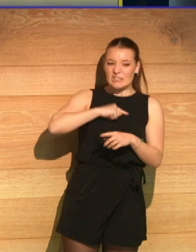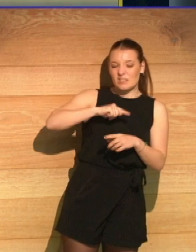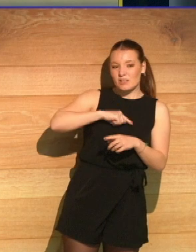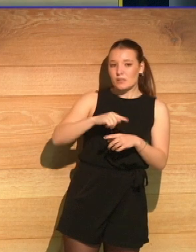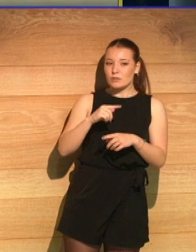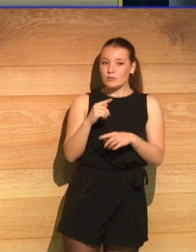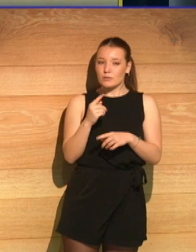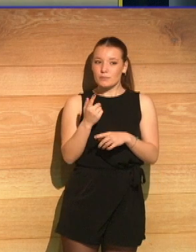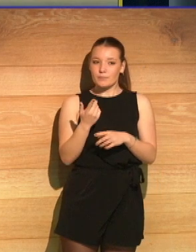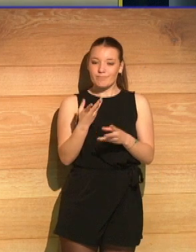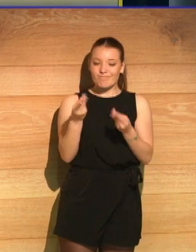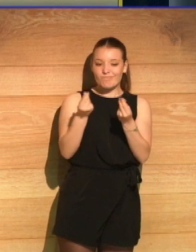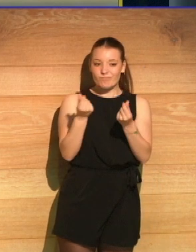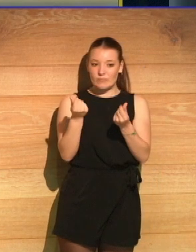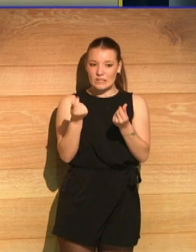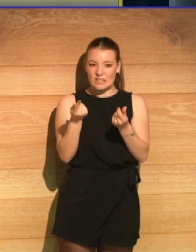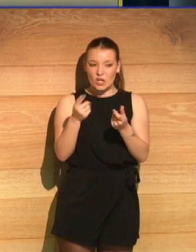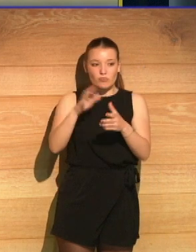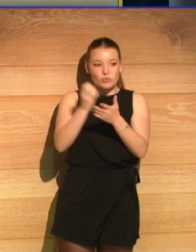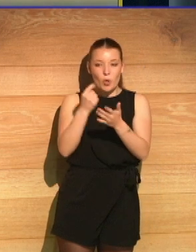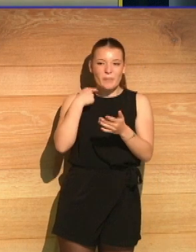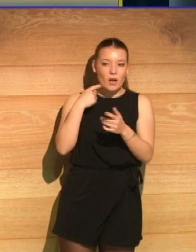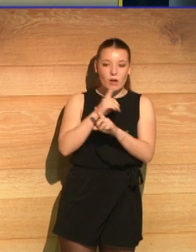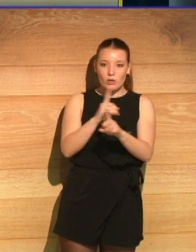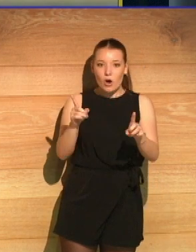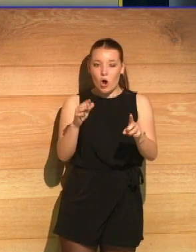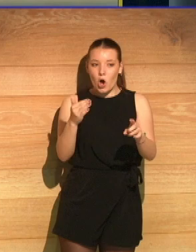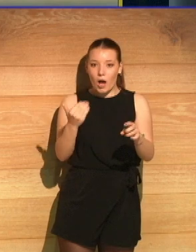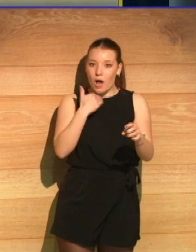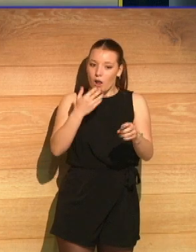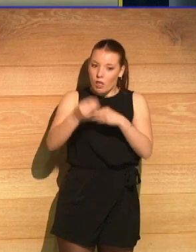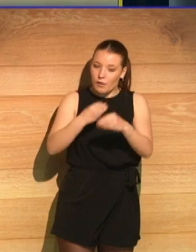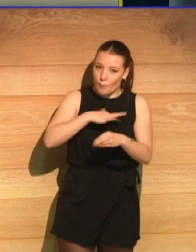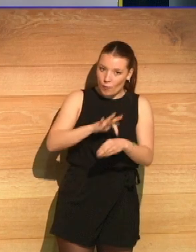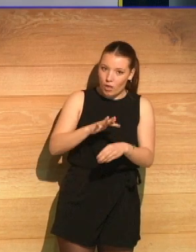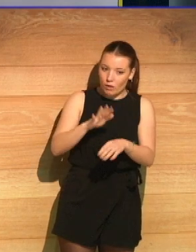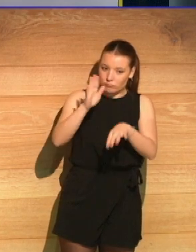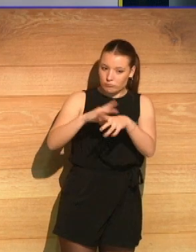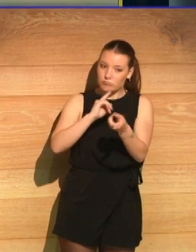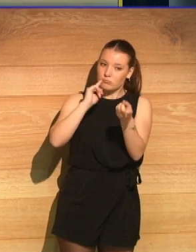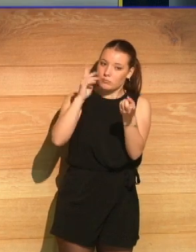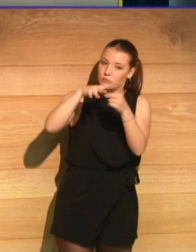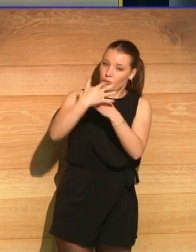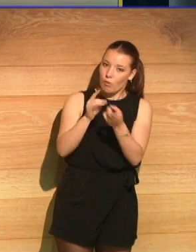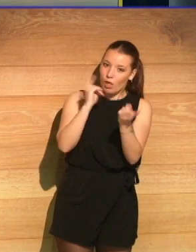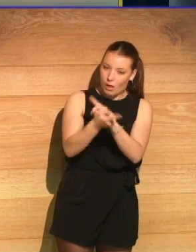que todo está perdido, de que algo se puede hacer todavía. Y eso, claro, yo creo que tanto el periodismo como el arte ahí